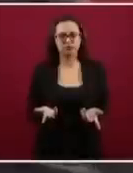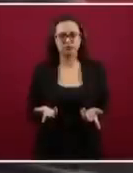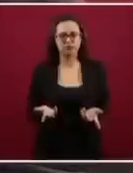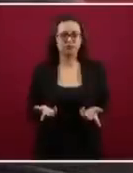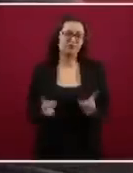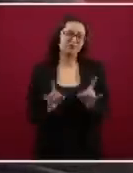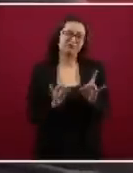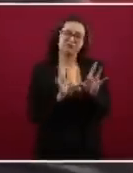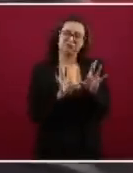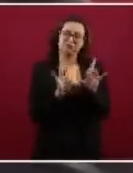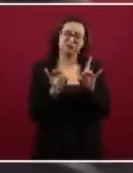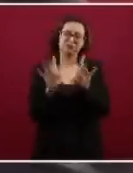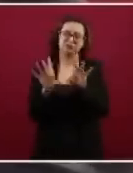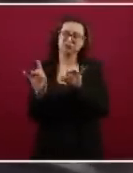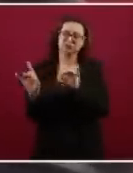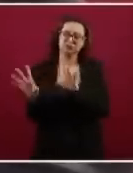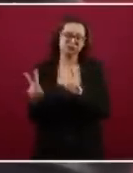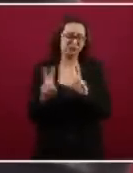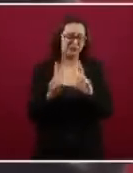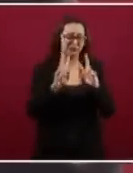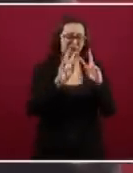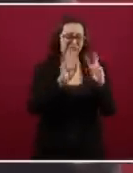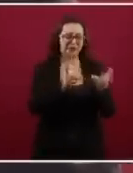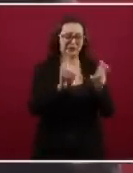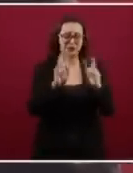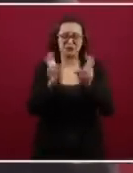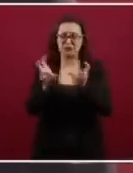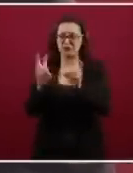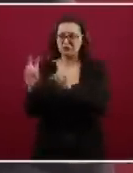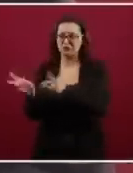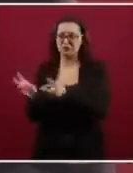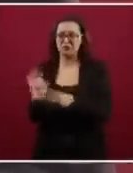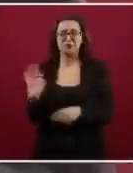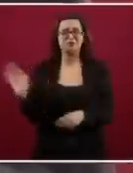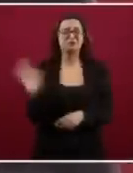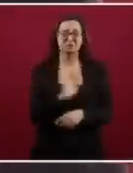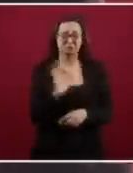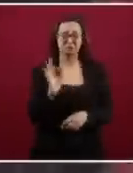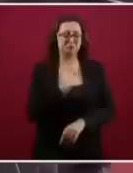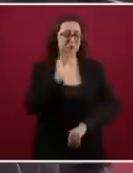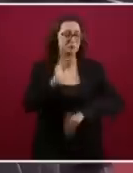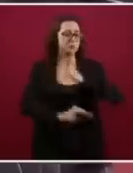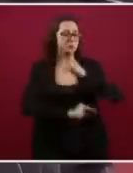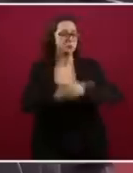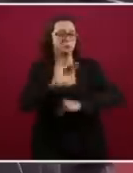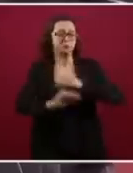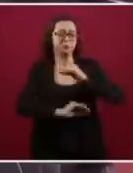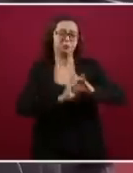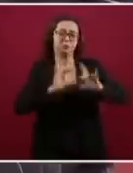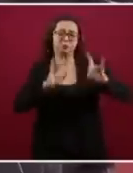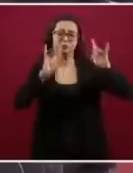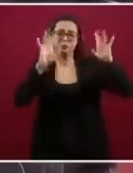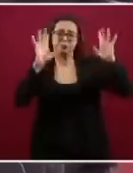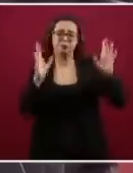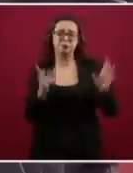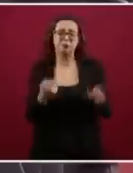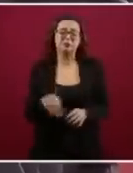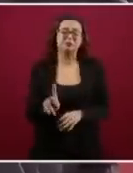Son asuntos que pueden generar polémica, pero